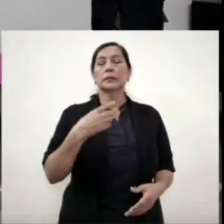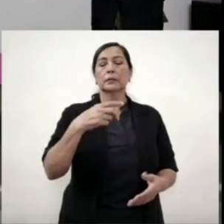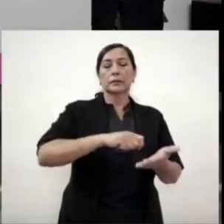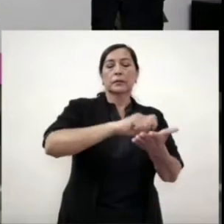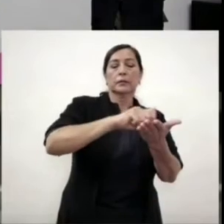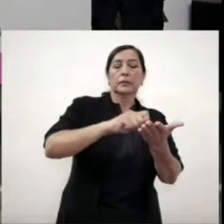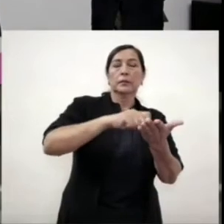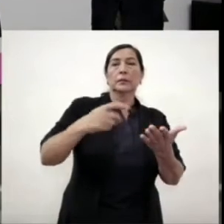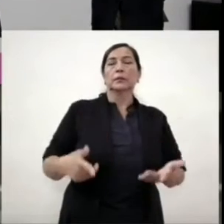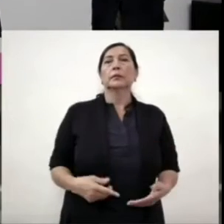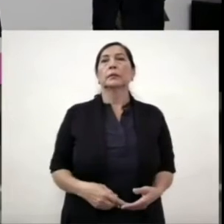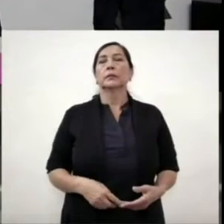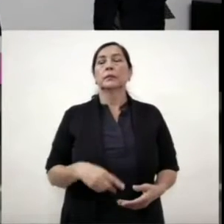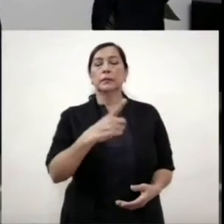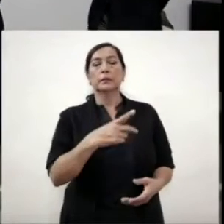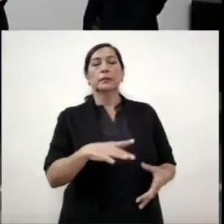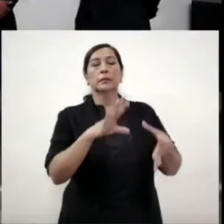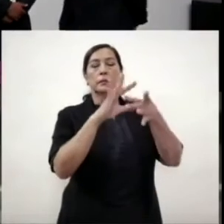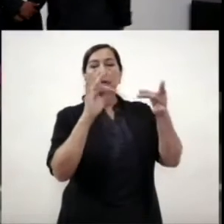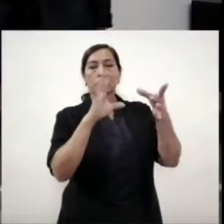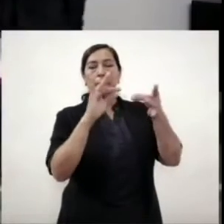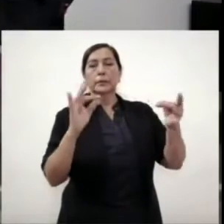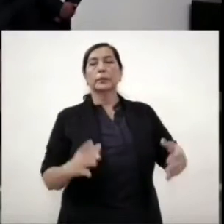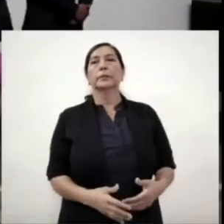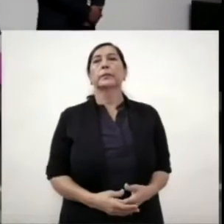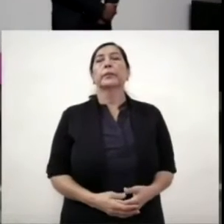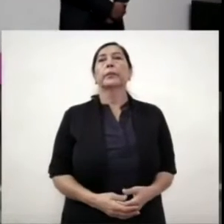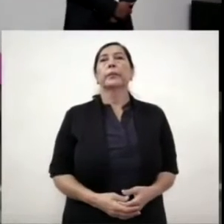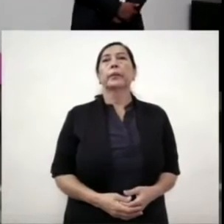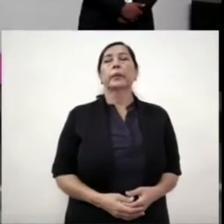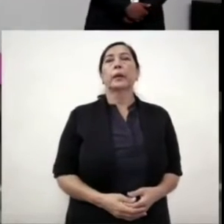Zamora, respecto al Fortapaz. César.